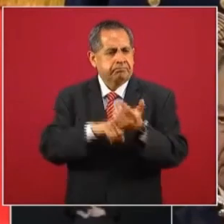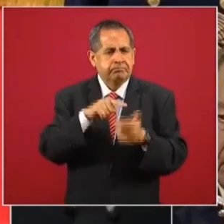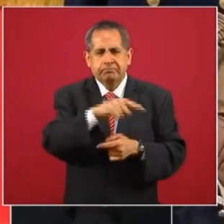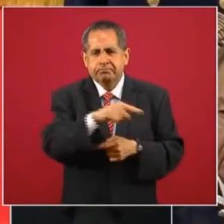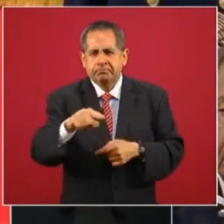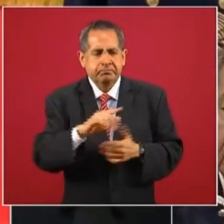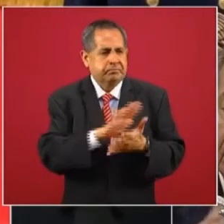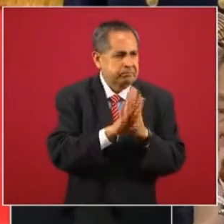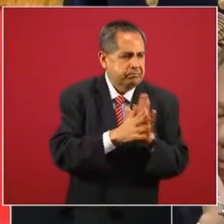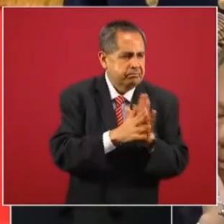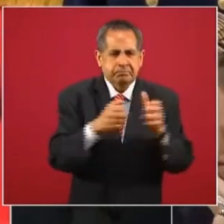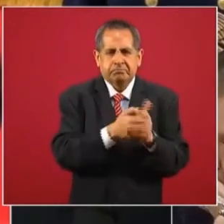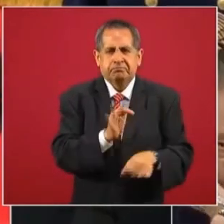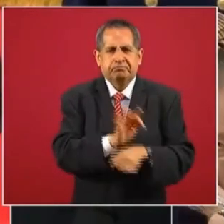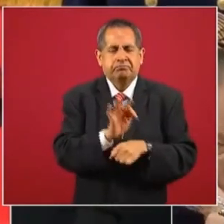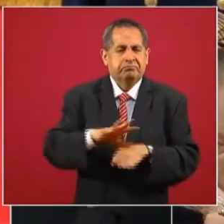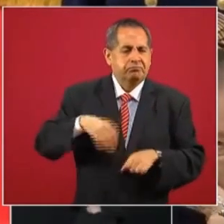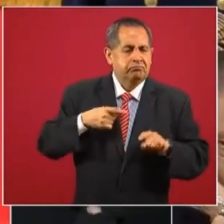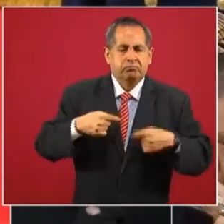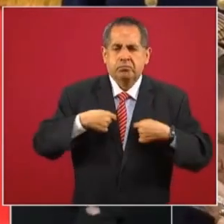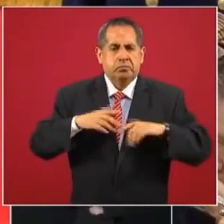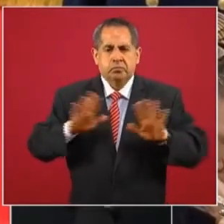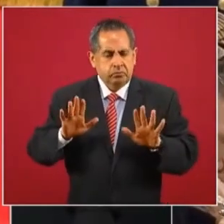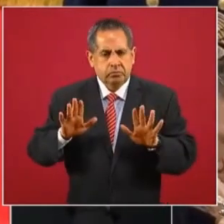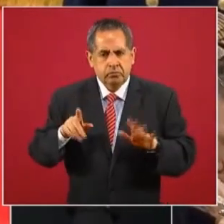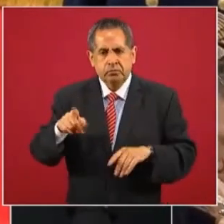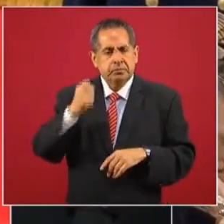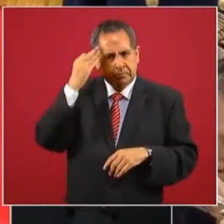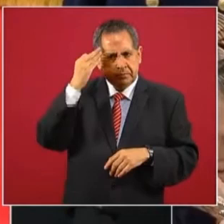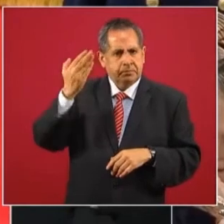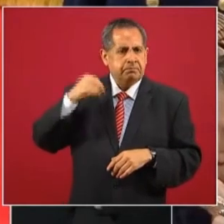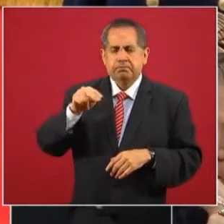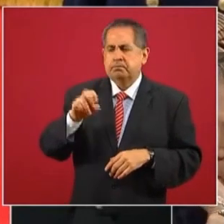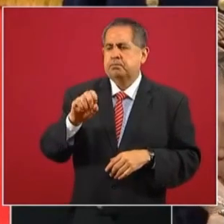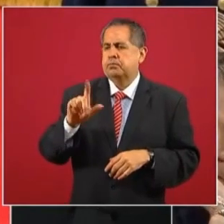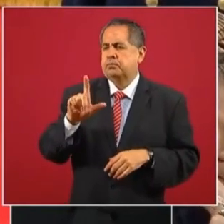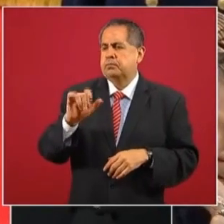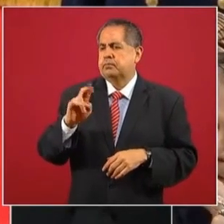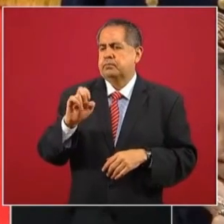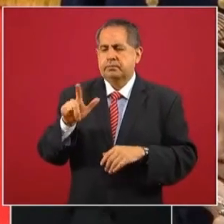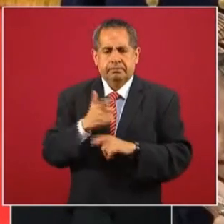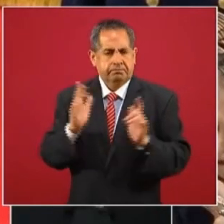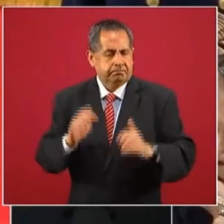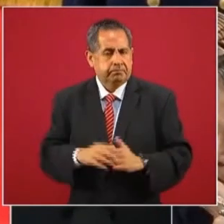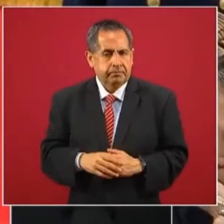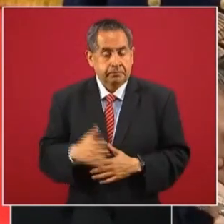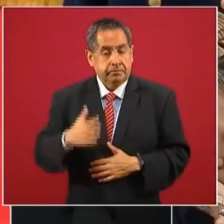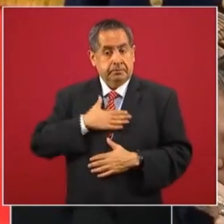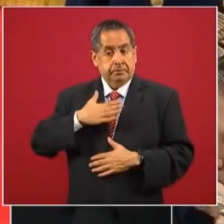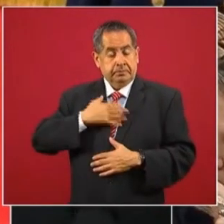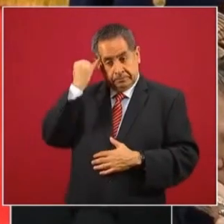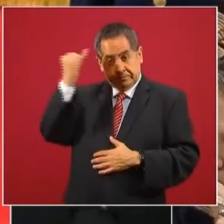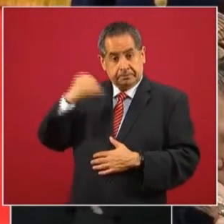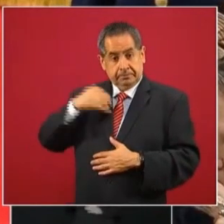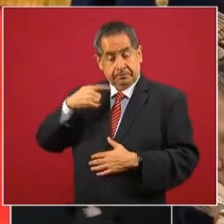dedicado a hacer negocios al amparo del poder durante el periodo neoliberal. Desde mi punto de